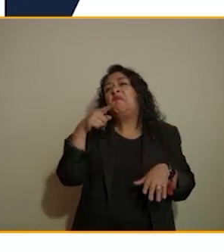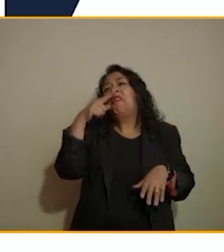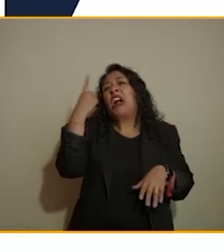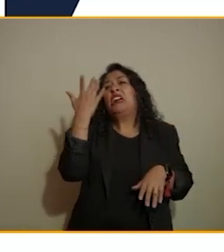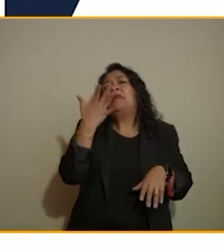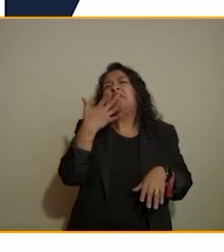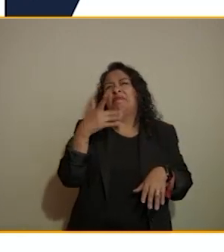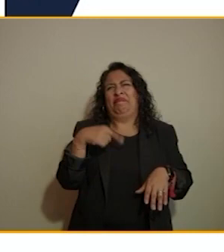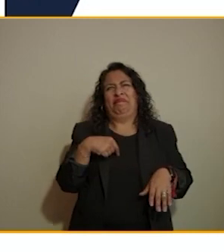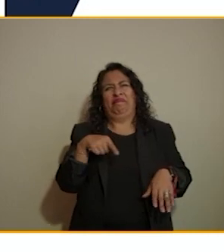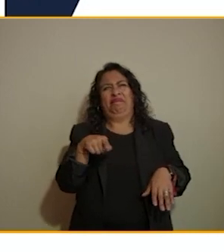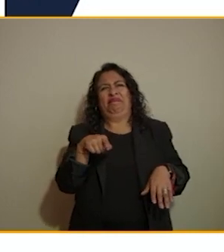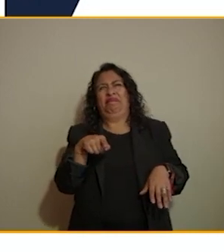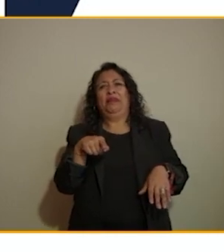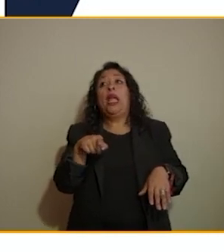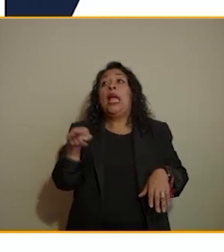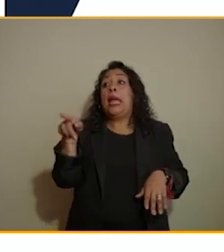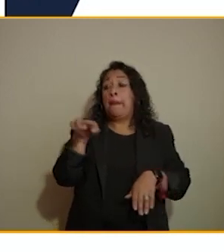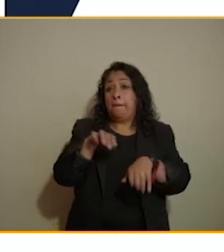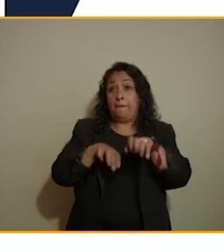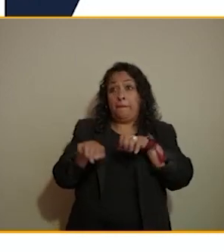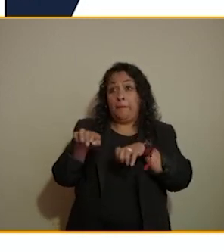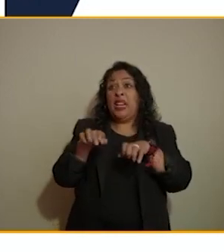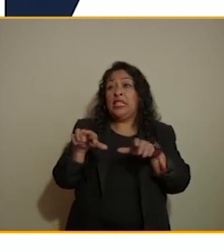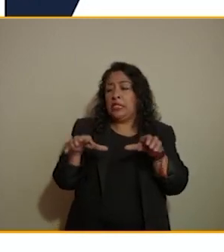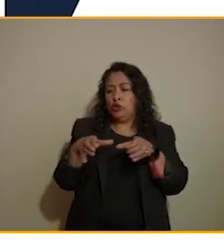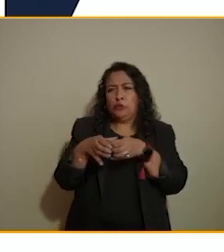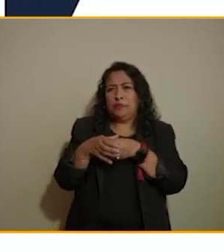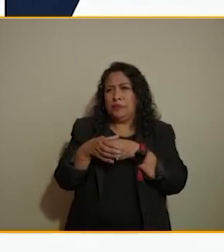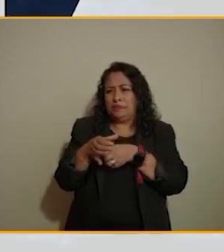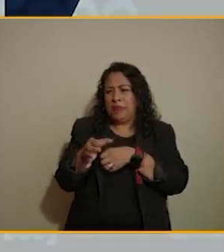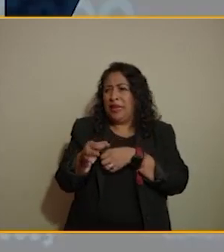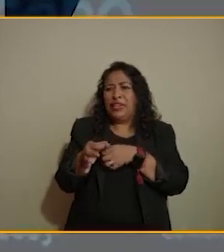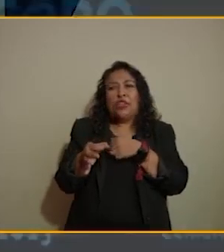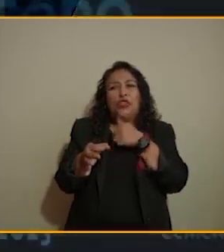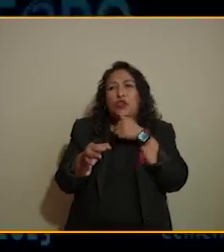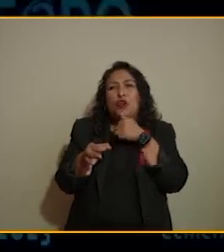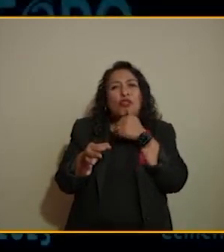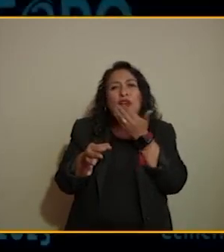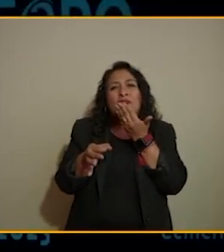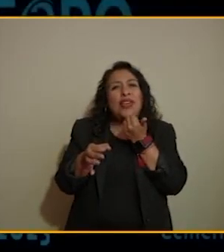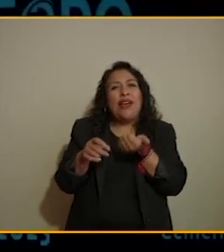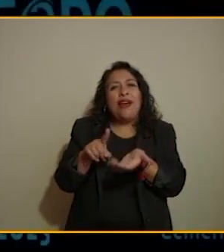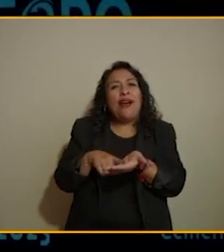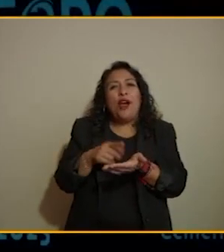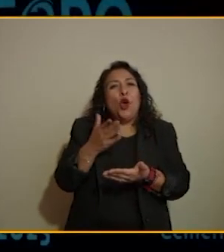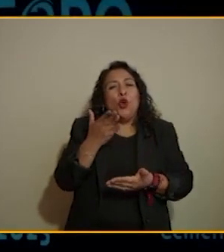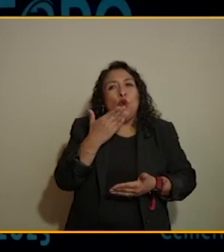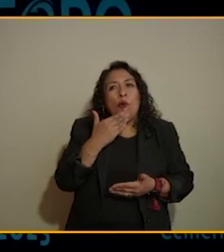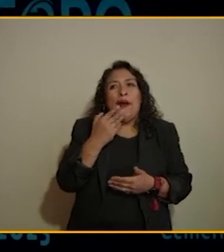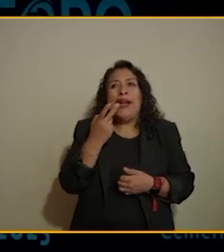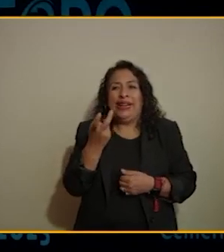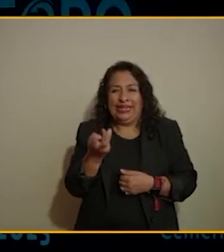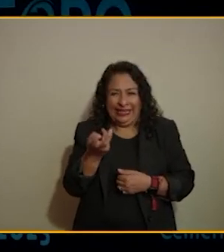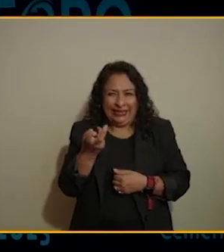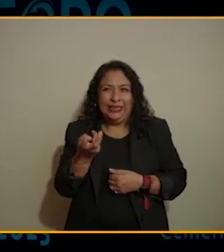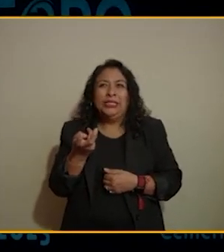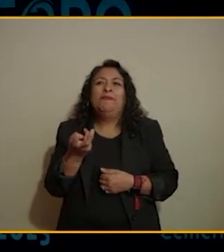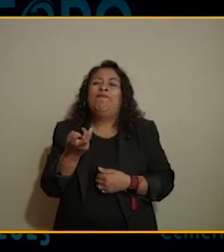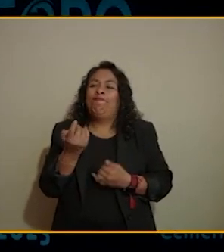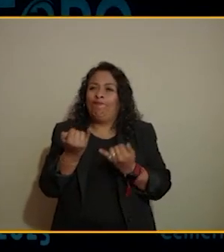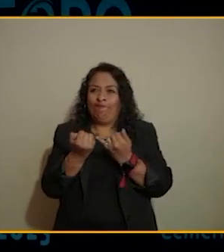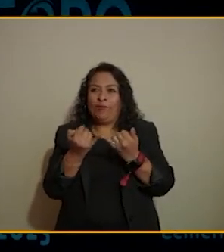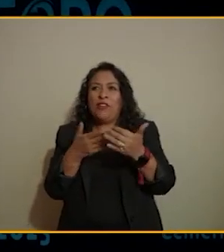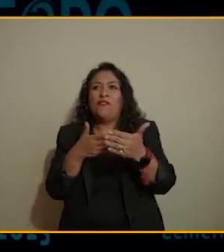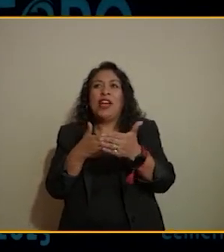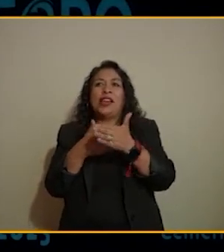y lógico, en las empresas que son mucho más pequeñas todavía no existe. Y eso también nos pone una barrera